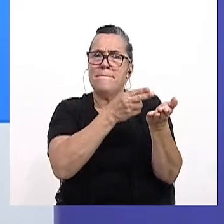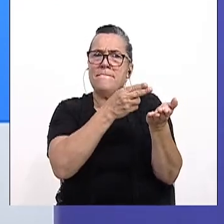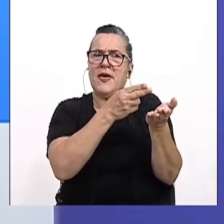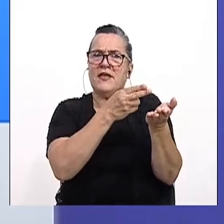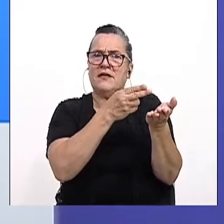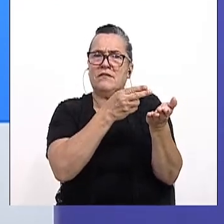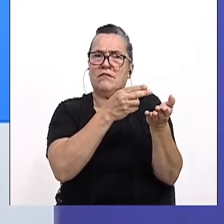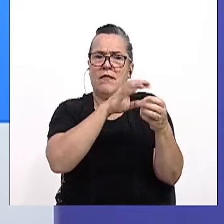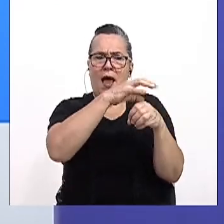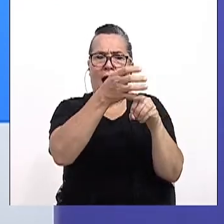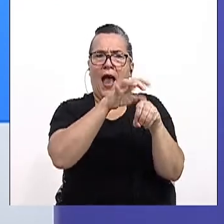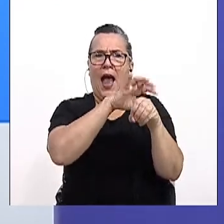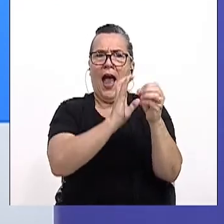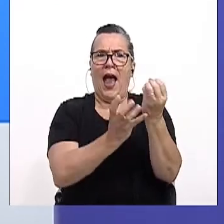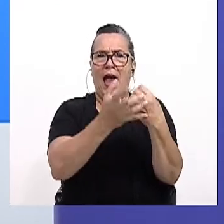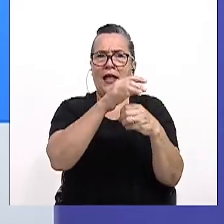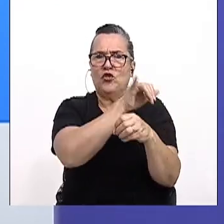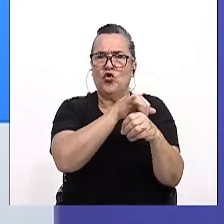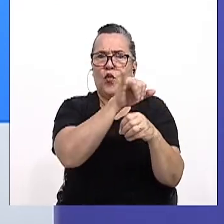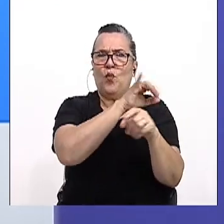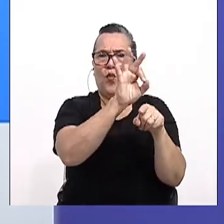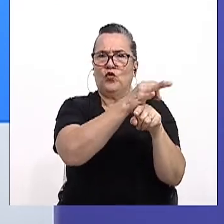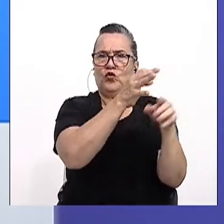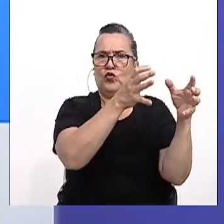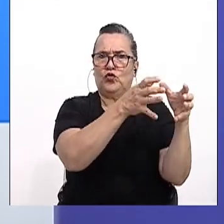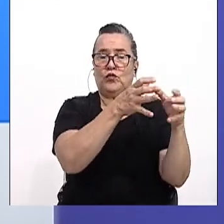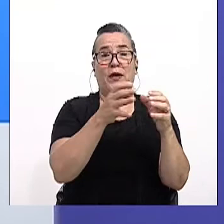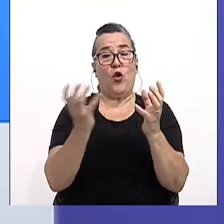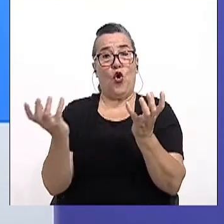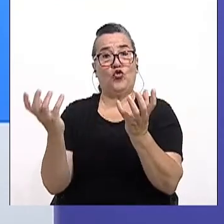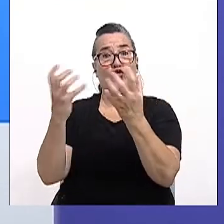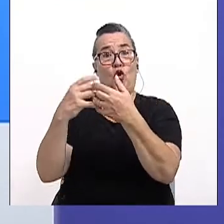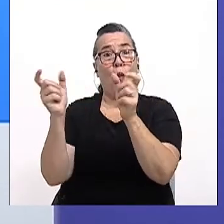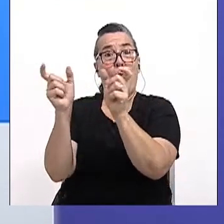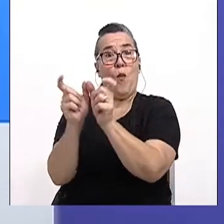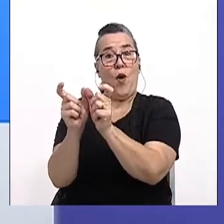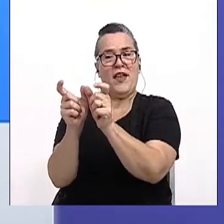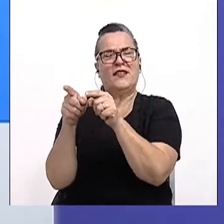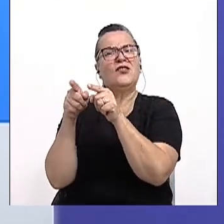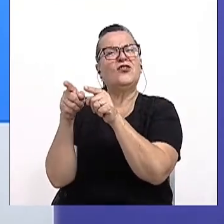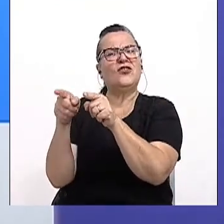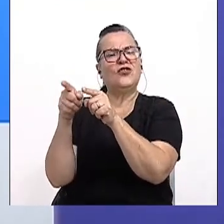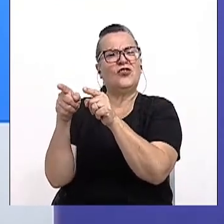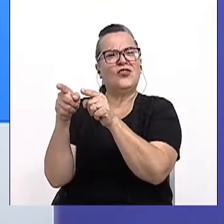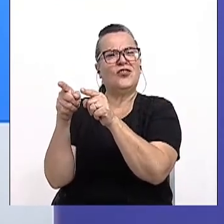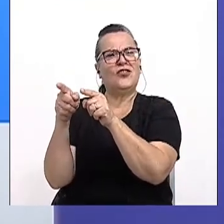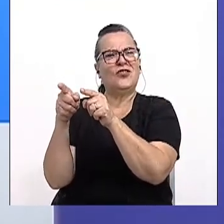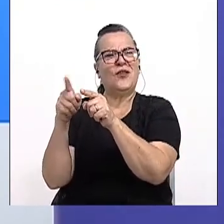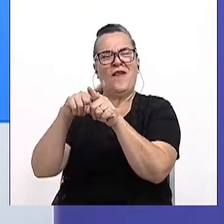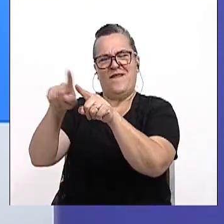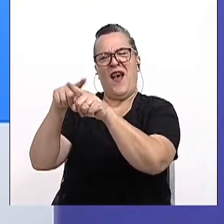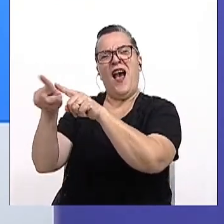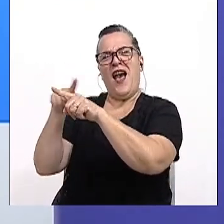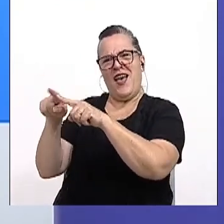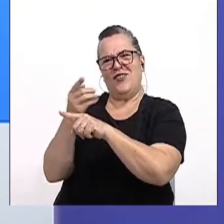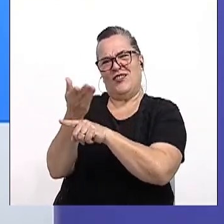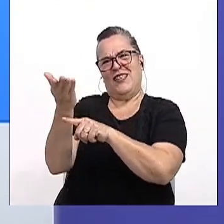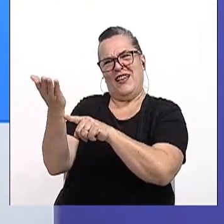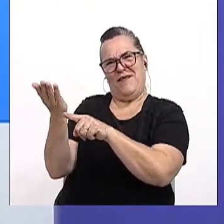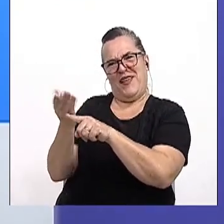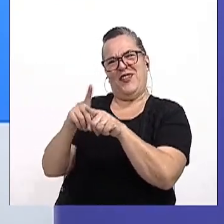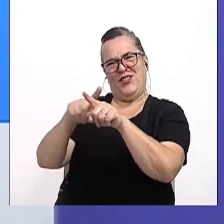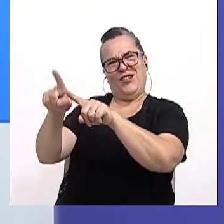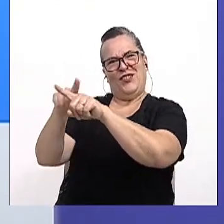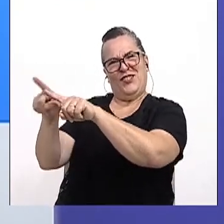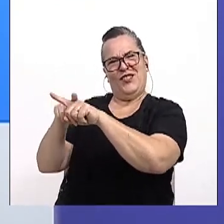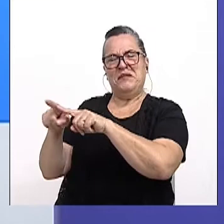de átomos, ¿verdad? De una misma especie. Pero los compuestos están formados por varios elementos,